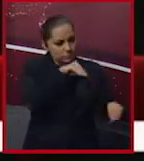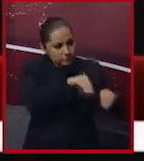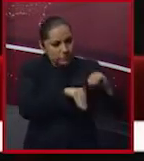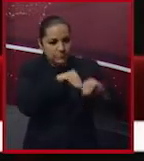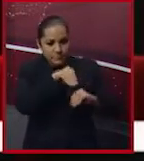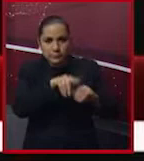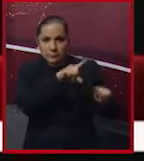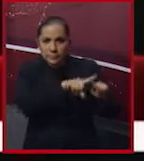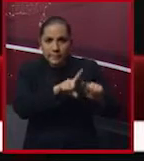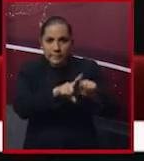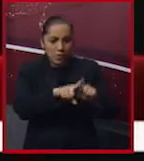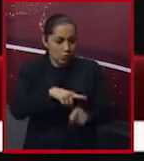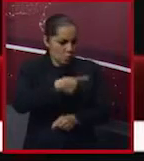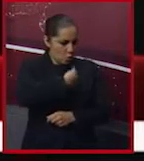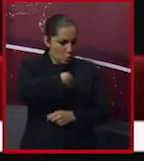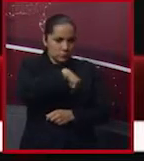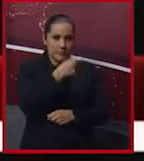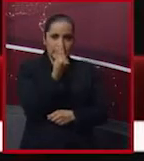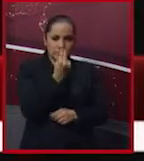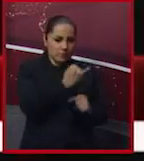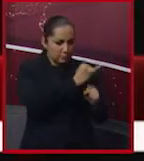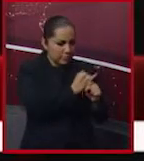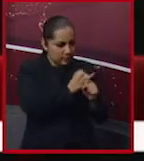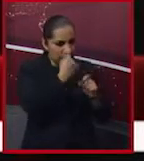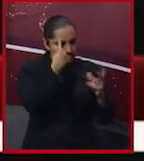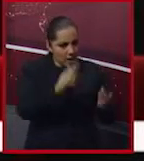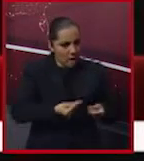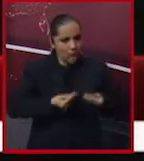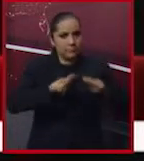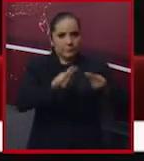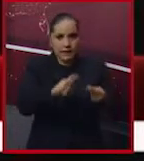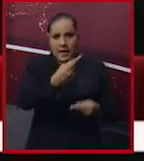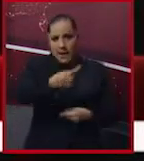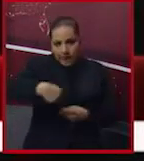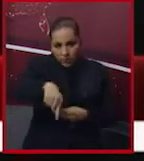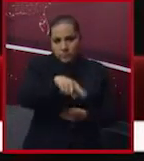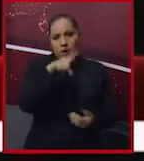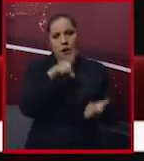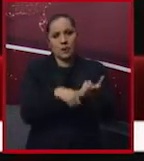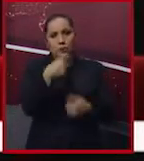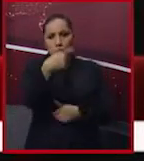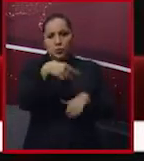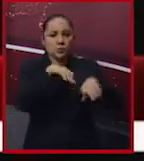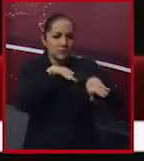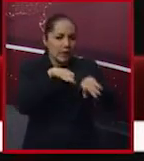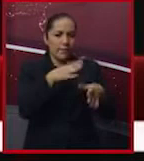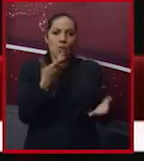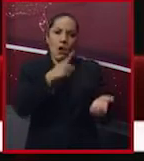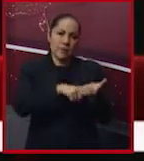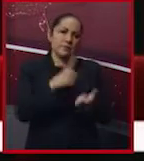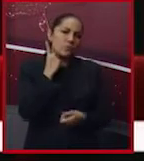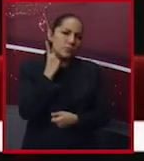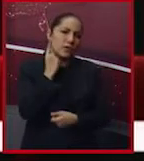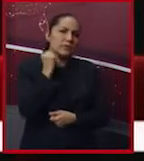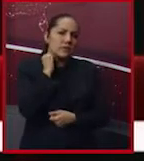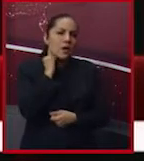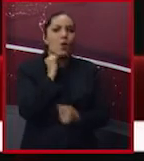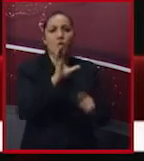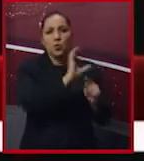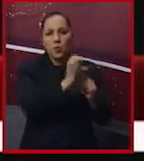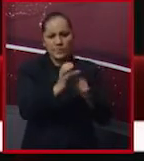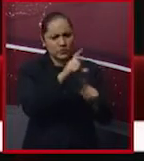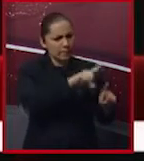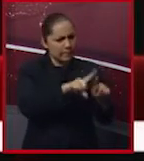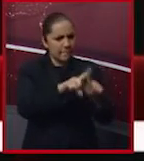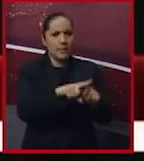que hacen hoy en el quehacer legislativo, legisladores, comisiones, se lleve a cabo acompañándolo de